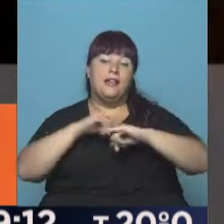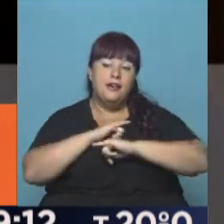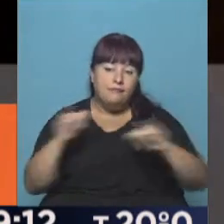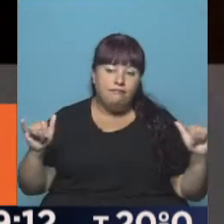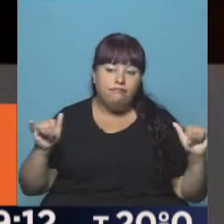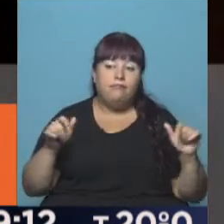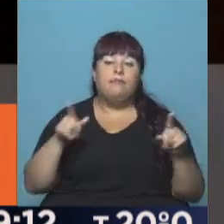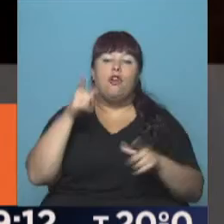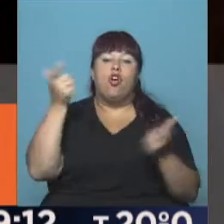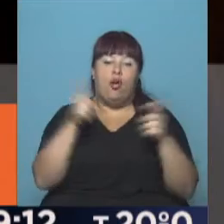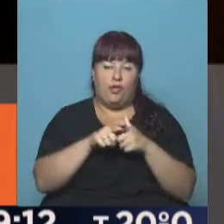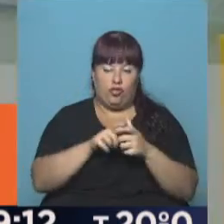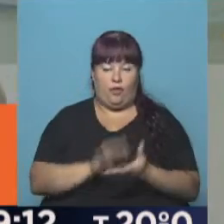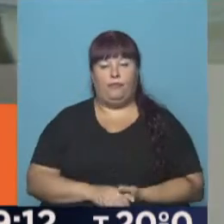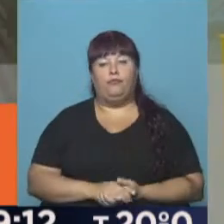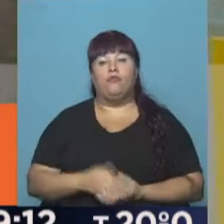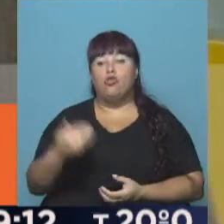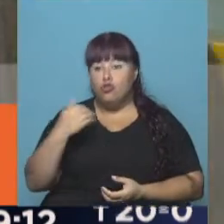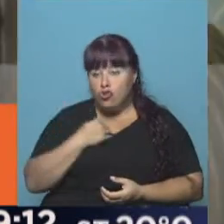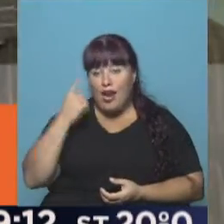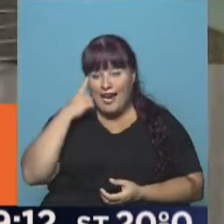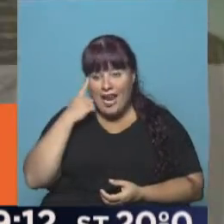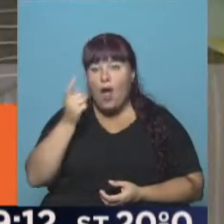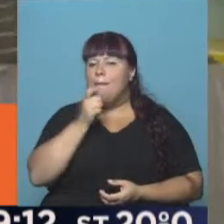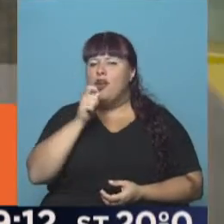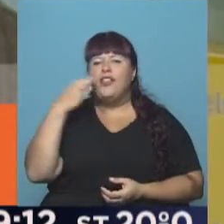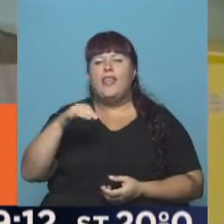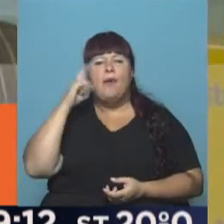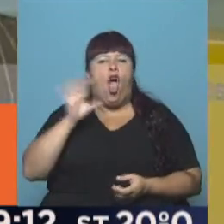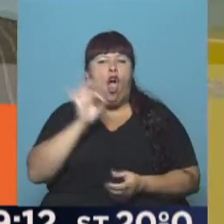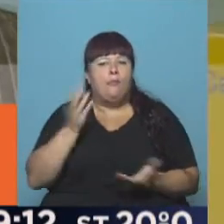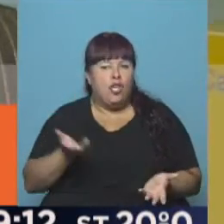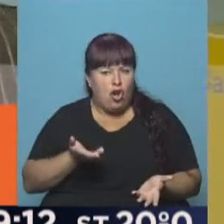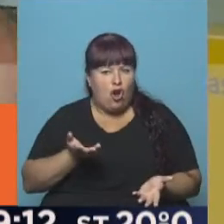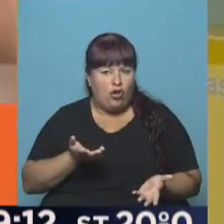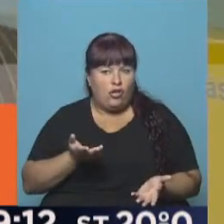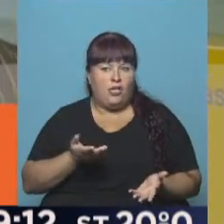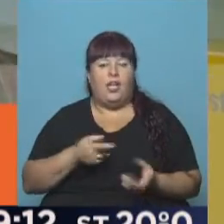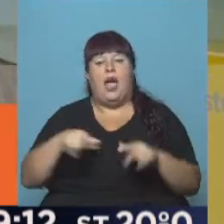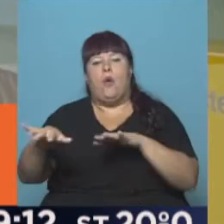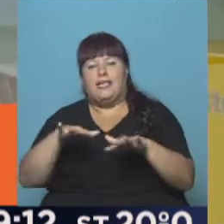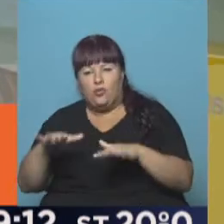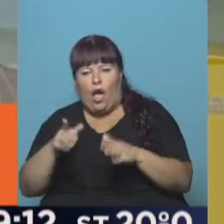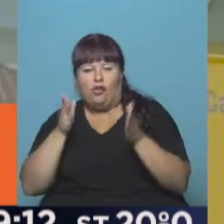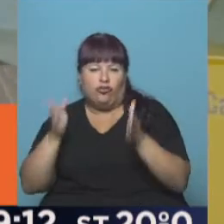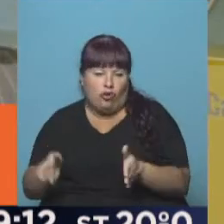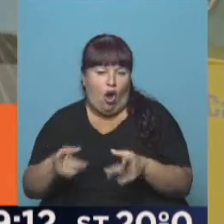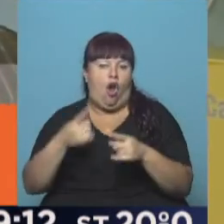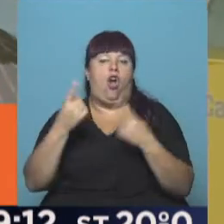hay un pronunciamiento de la comisión. Yo soy de los que creo que los periodistas debemos tener opinión en un contexto